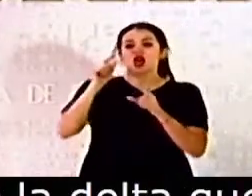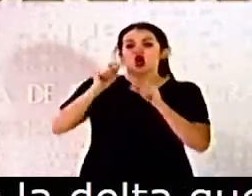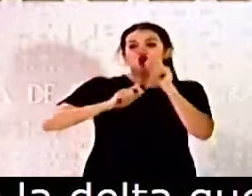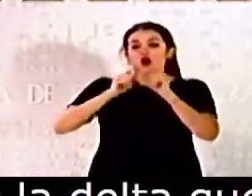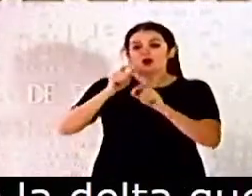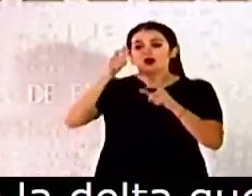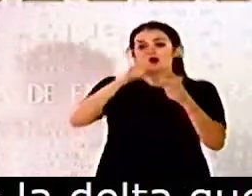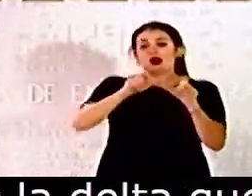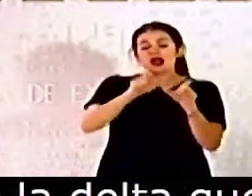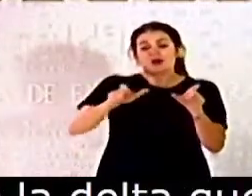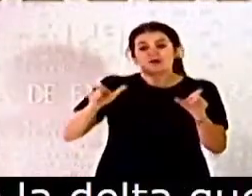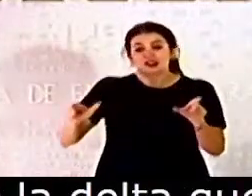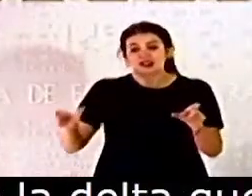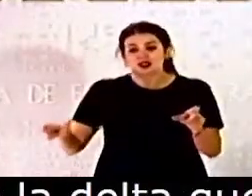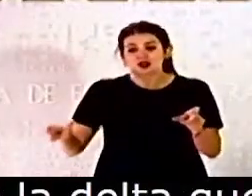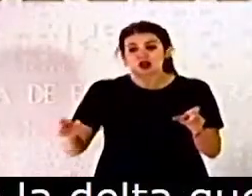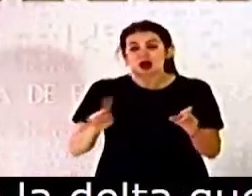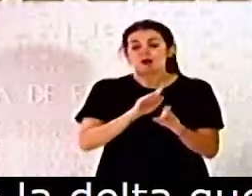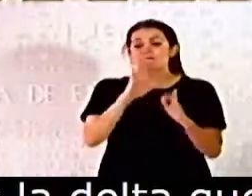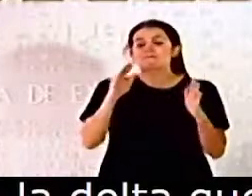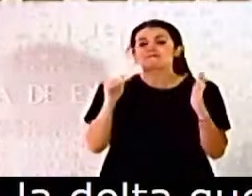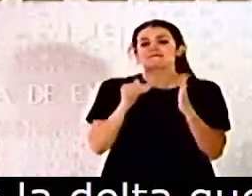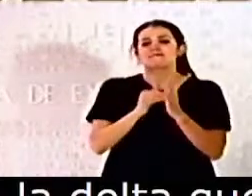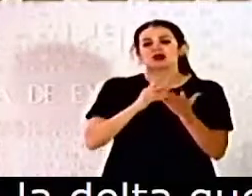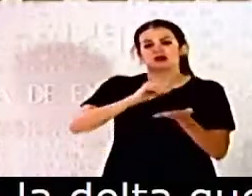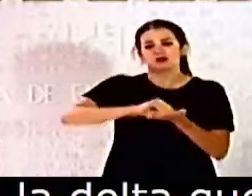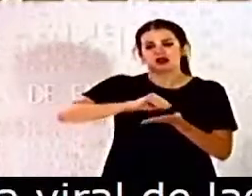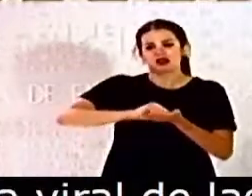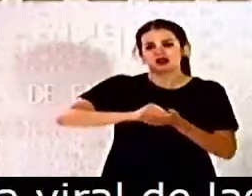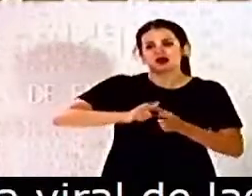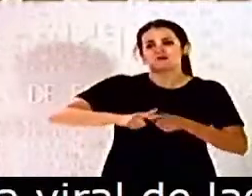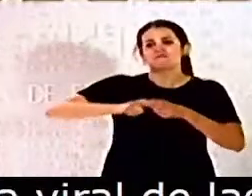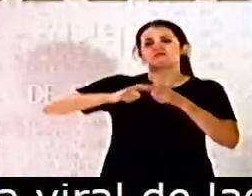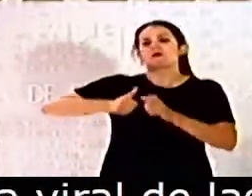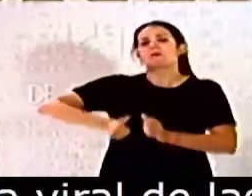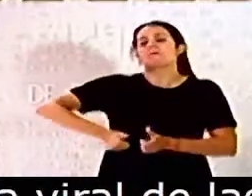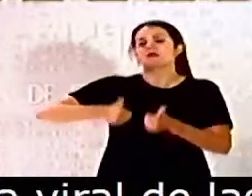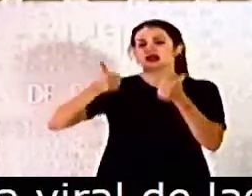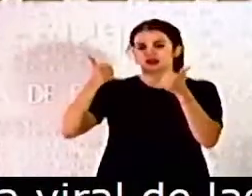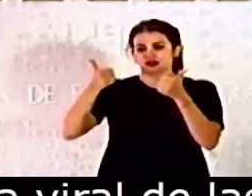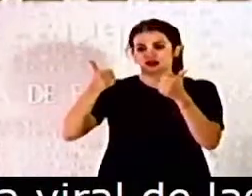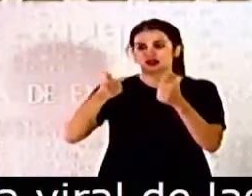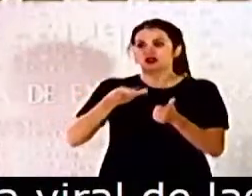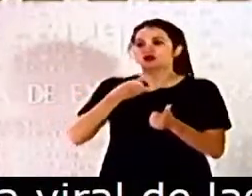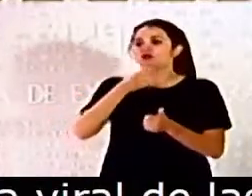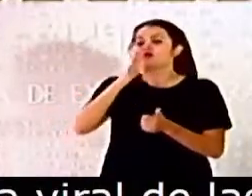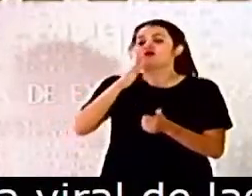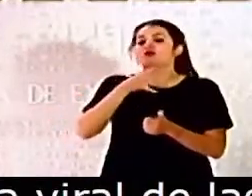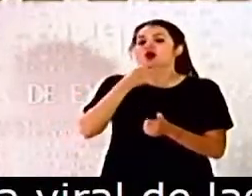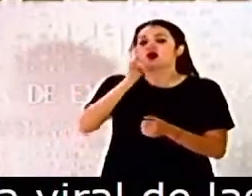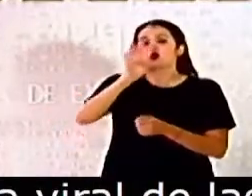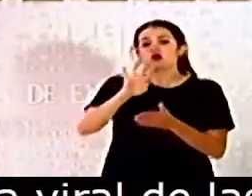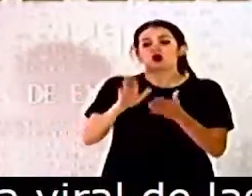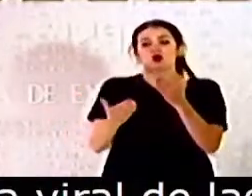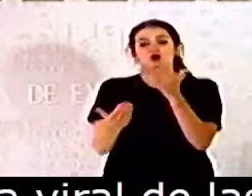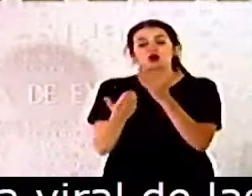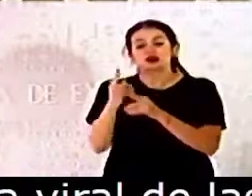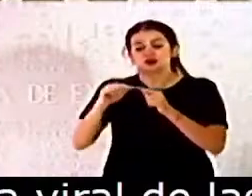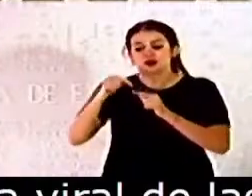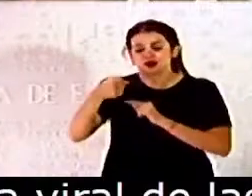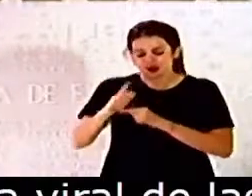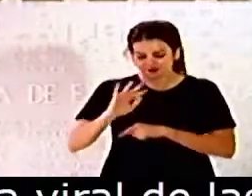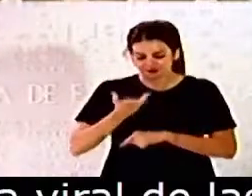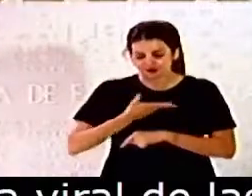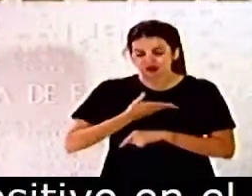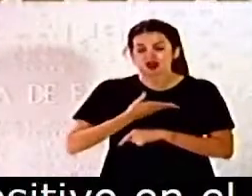personas es 1000 veces mayor, de ahí que den positivo en el cuarto día en lugar de dar positivo en el séptimo día,